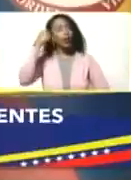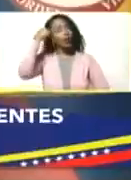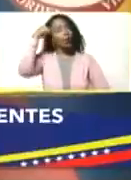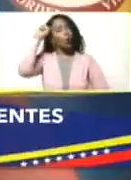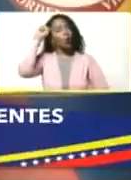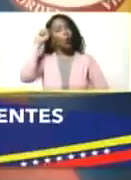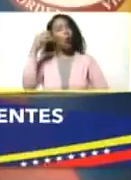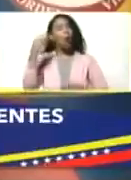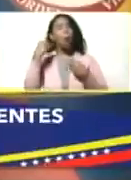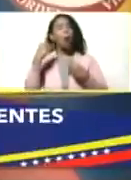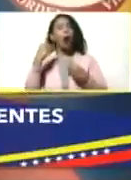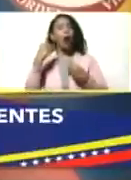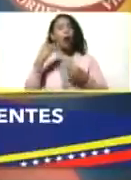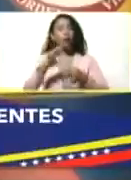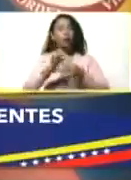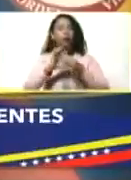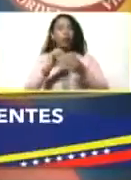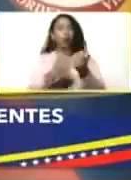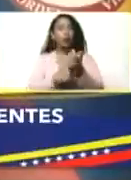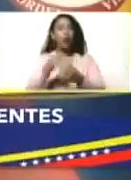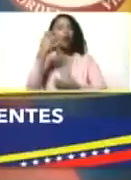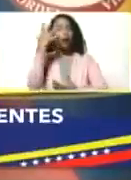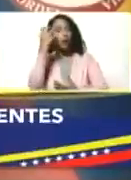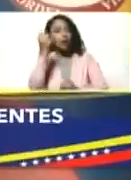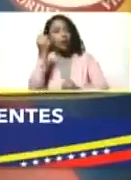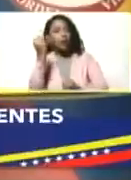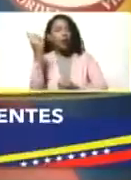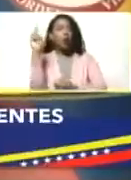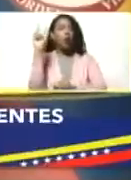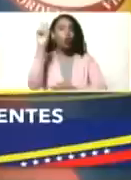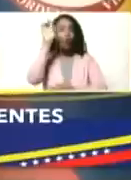para la hermandad y el entendimiento.